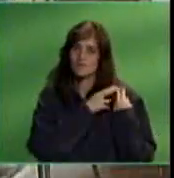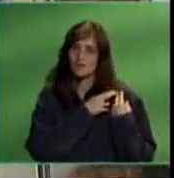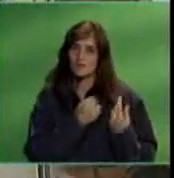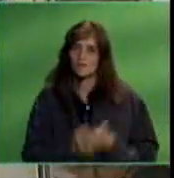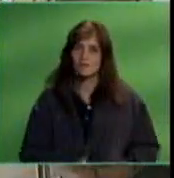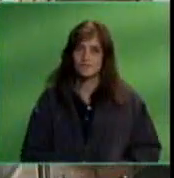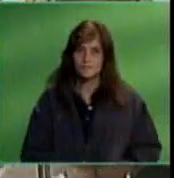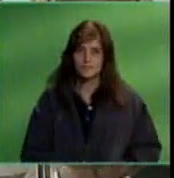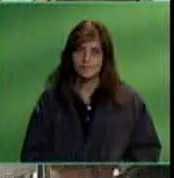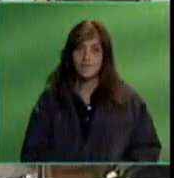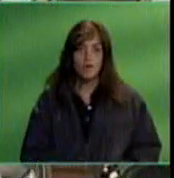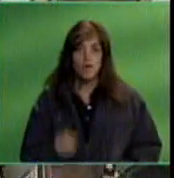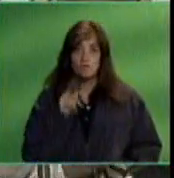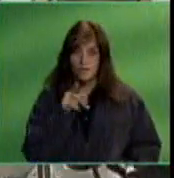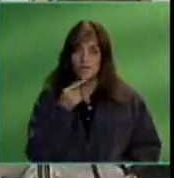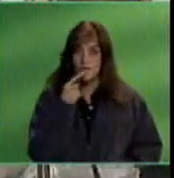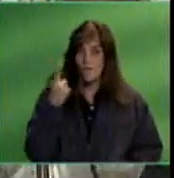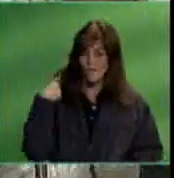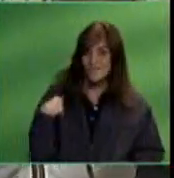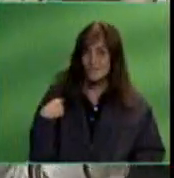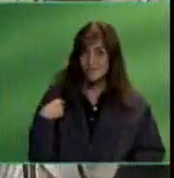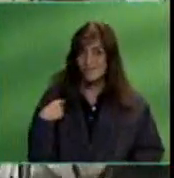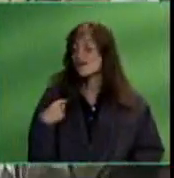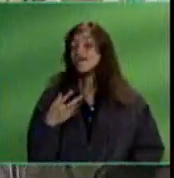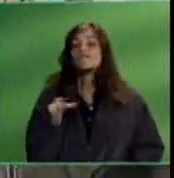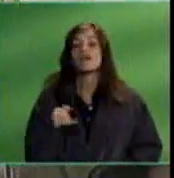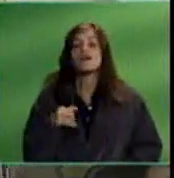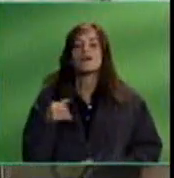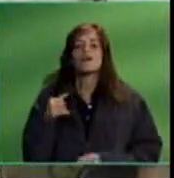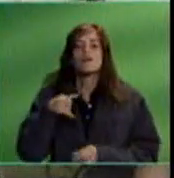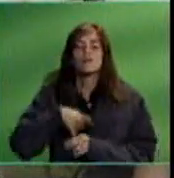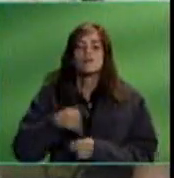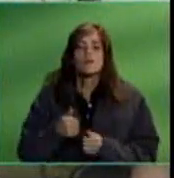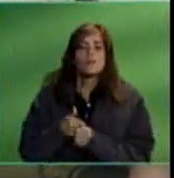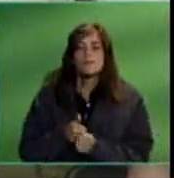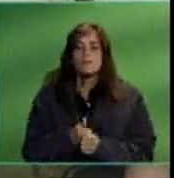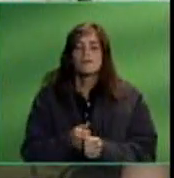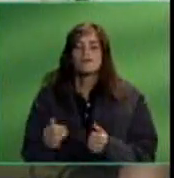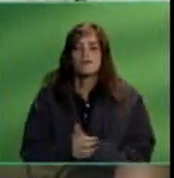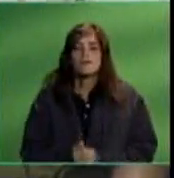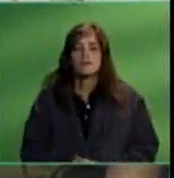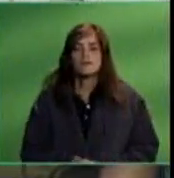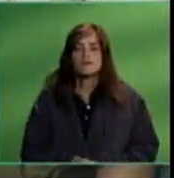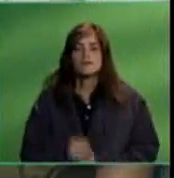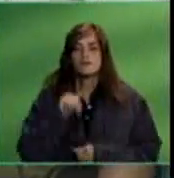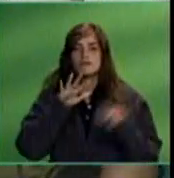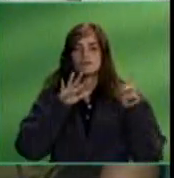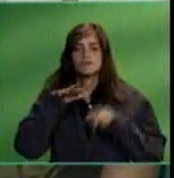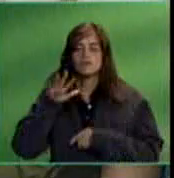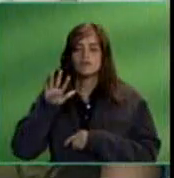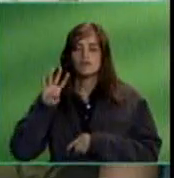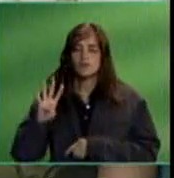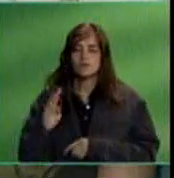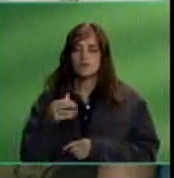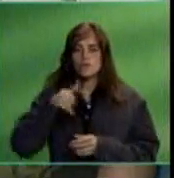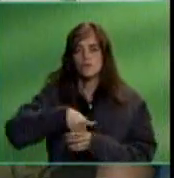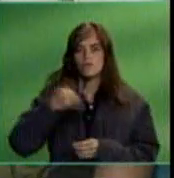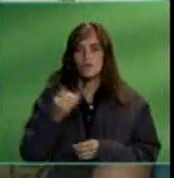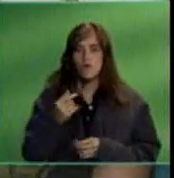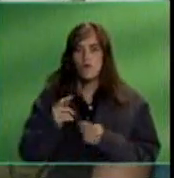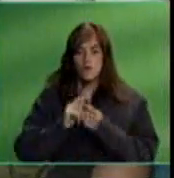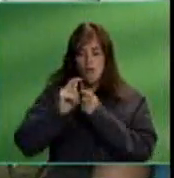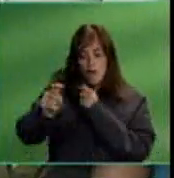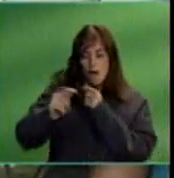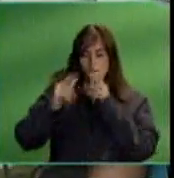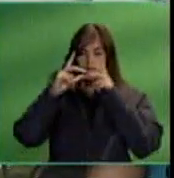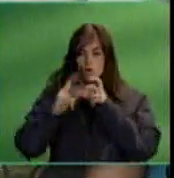responsable Usted dijo el día de ayer que hubo voto asistido en 564 centros y muestra una foto lejanía que